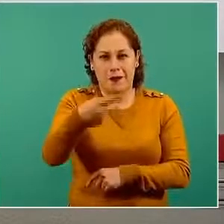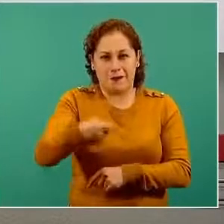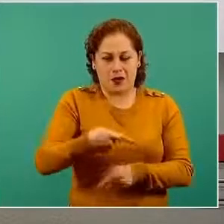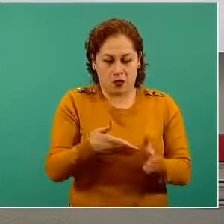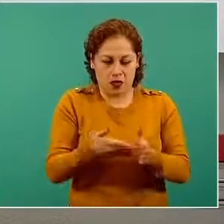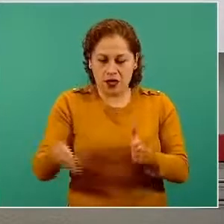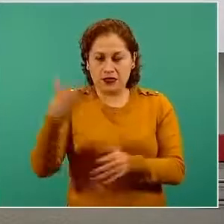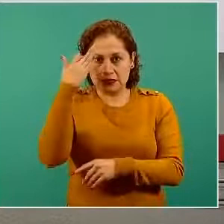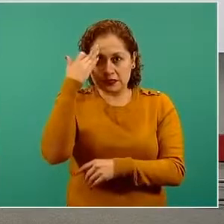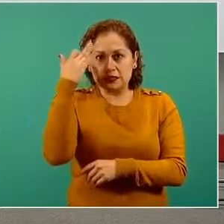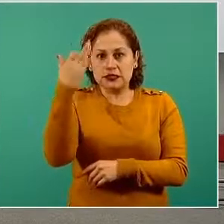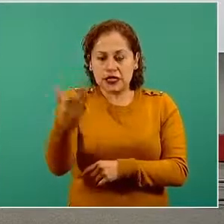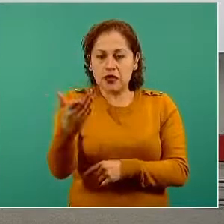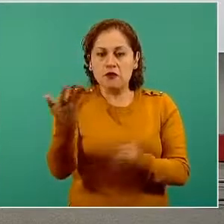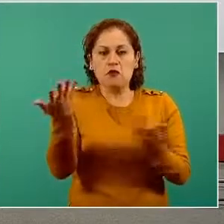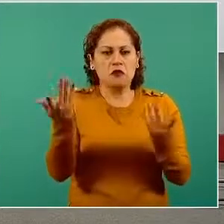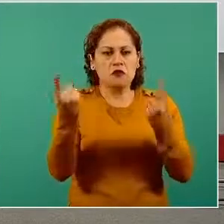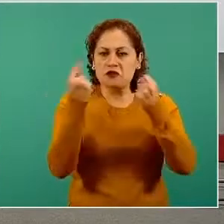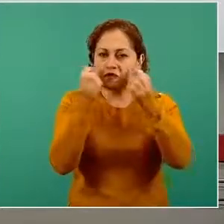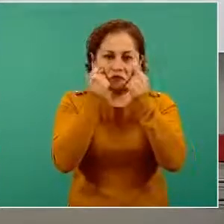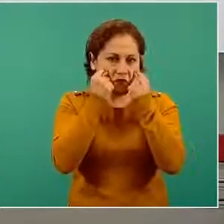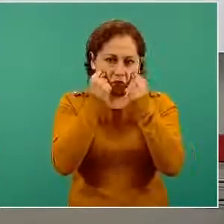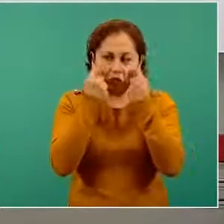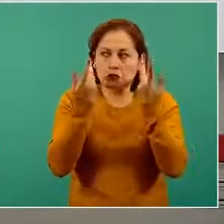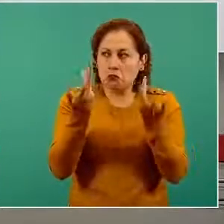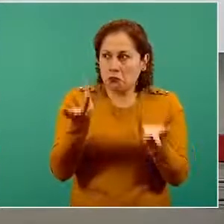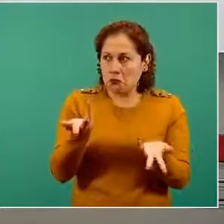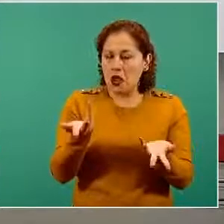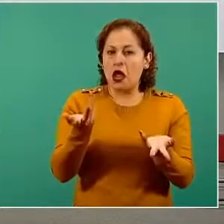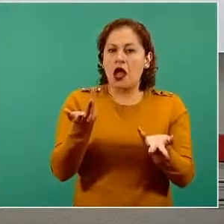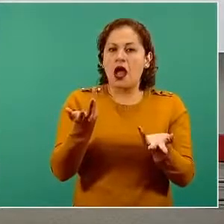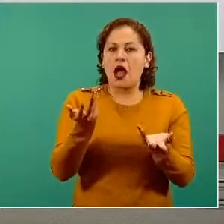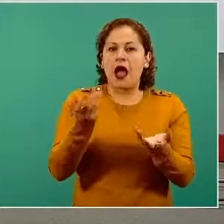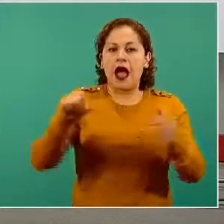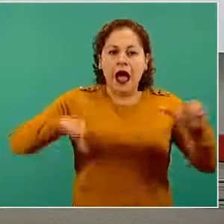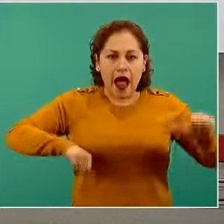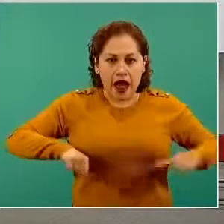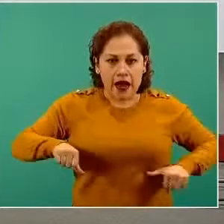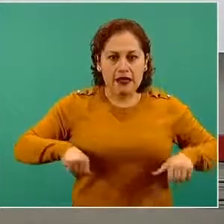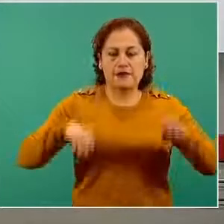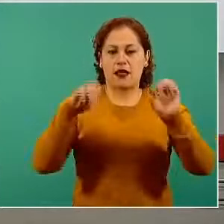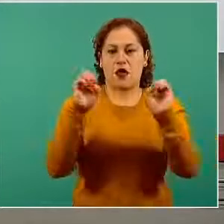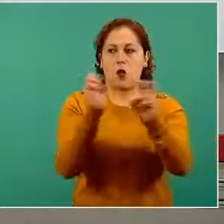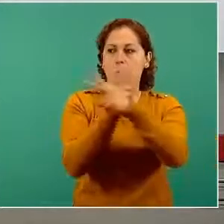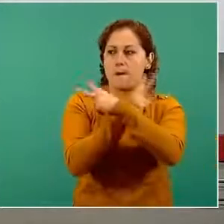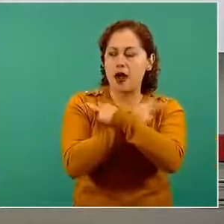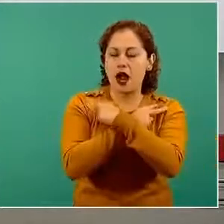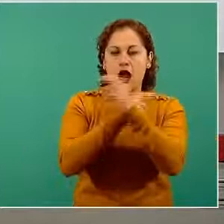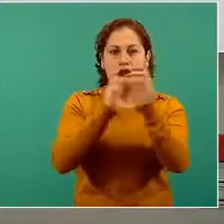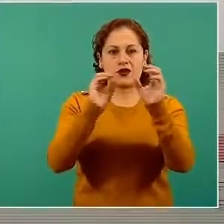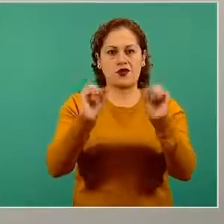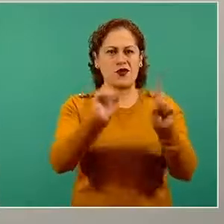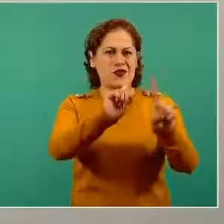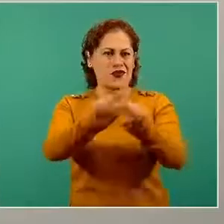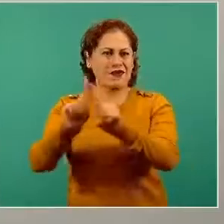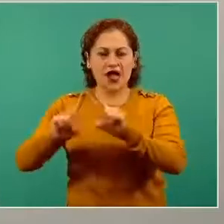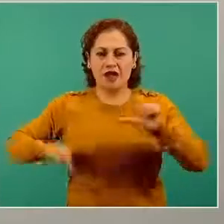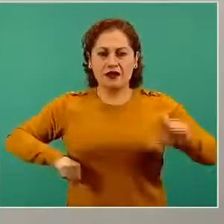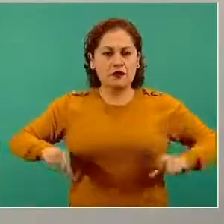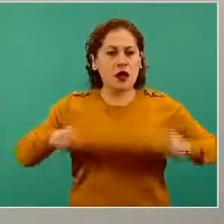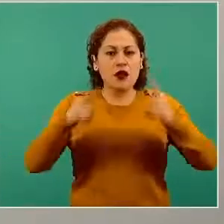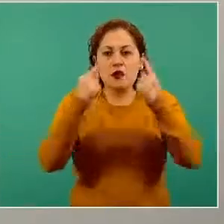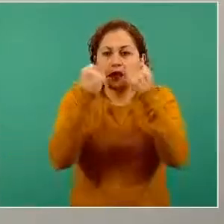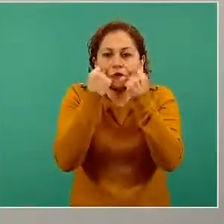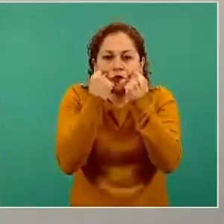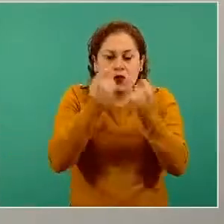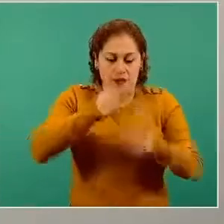no hay eventos, independientemente si estoy en un nivel máximo de riesgo como es el rojo o en un nivel bajo de riesgo como